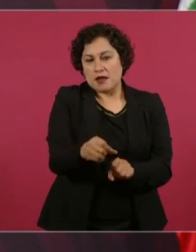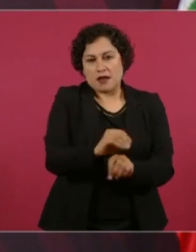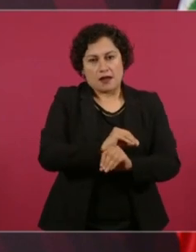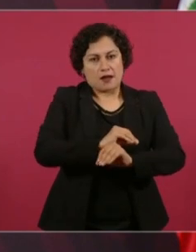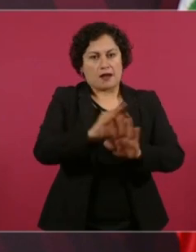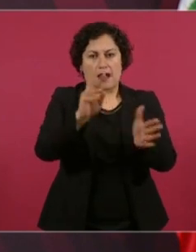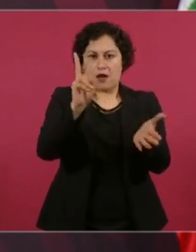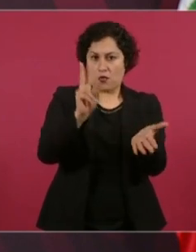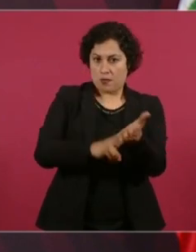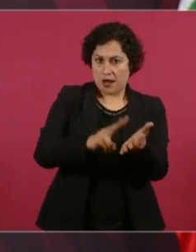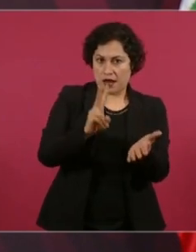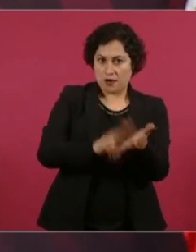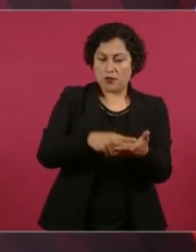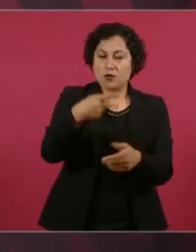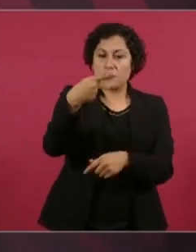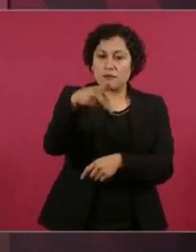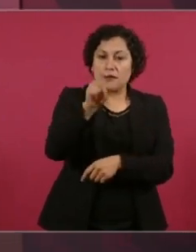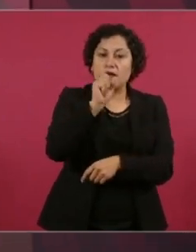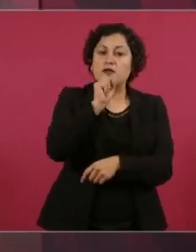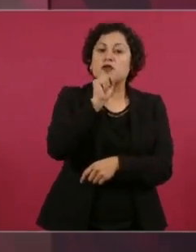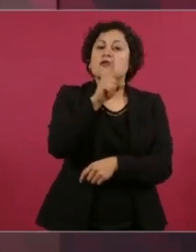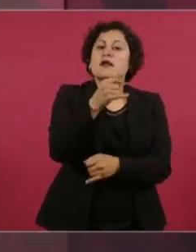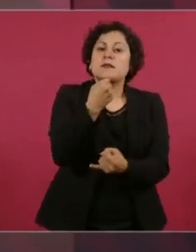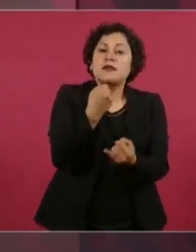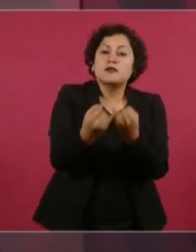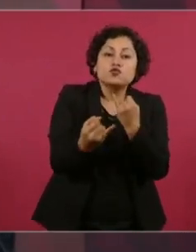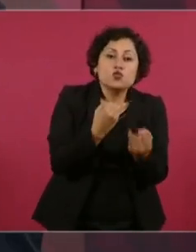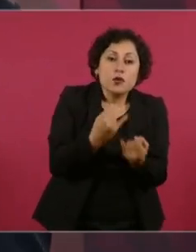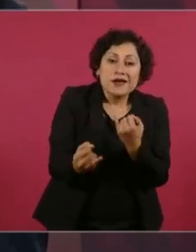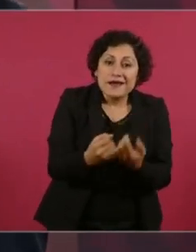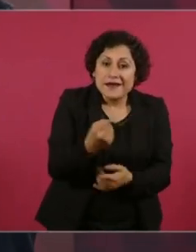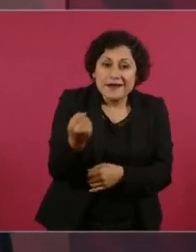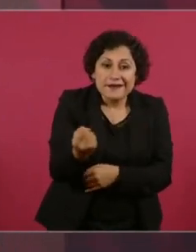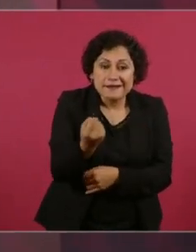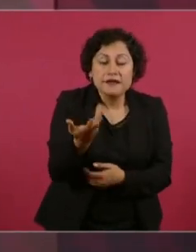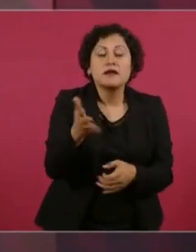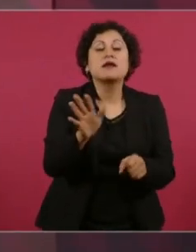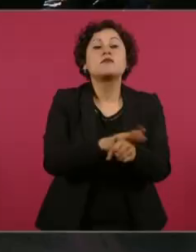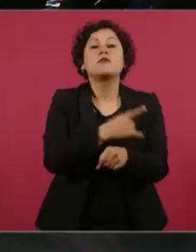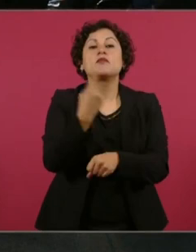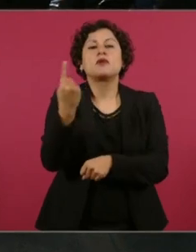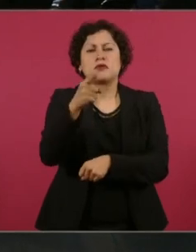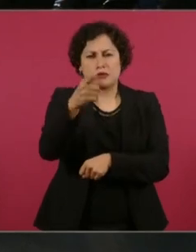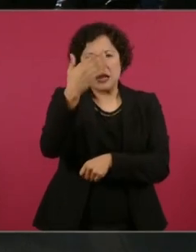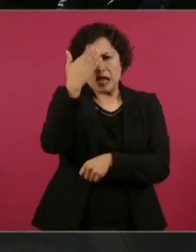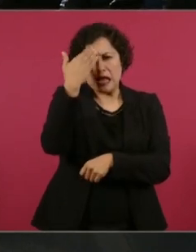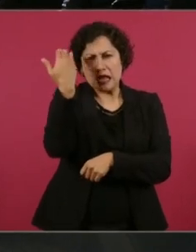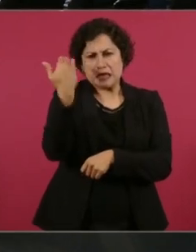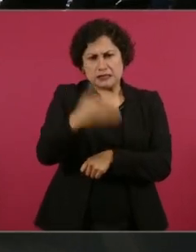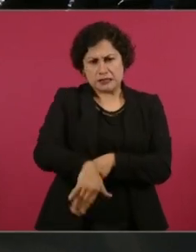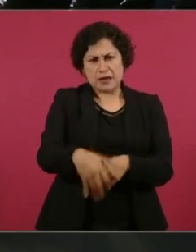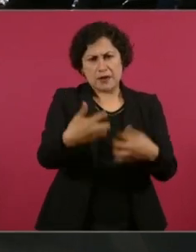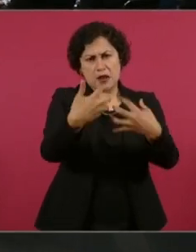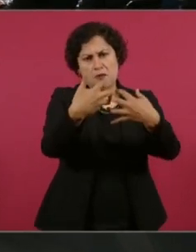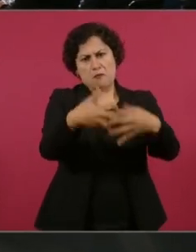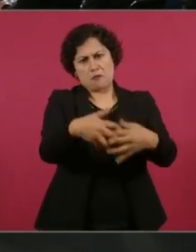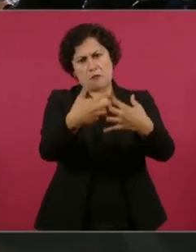Saben que la mayoría de las plantas para generar la energía